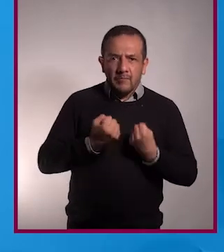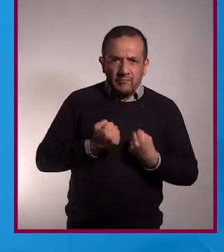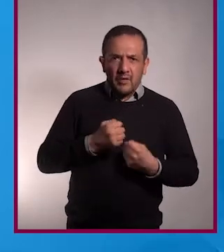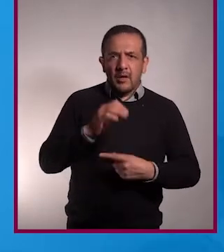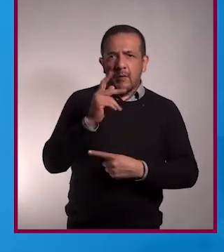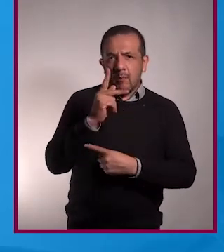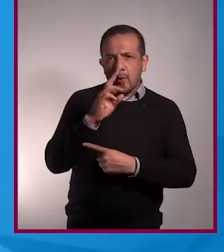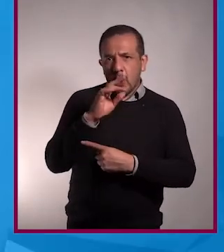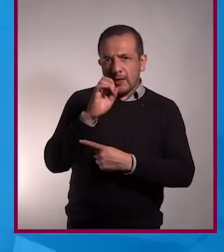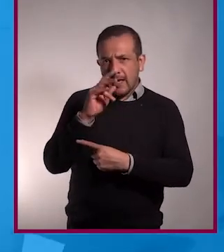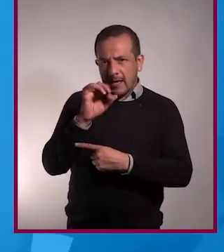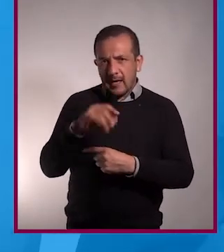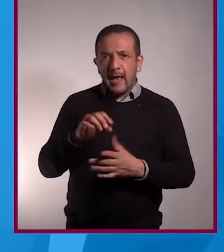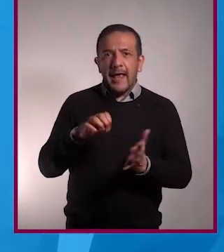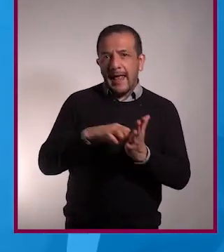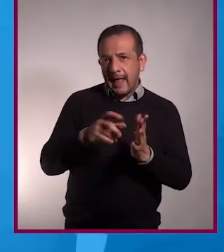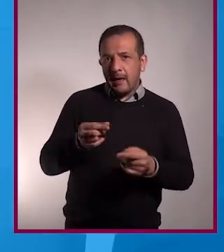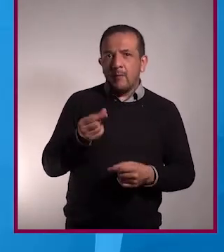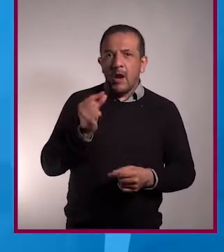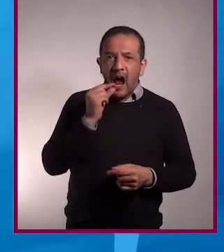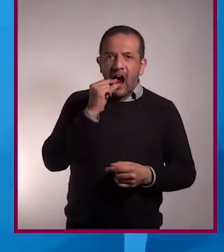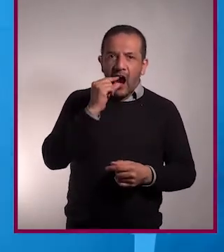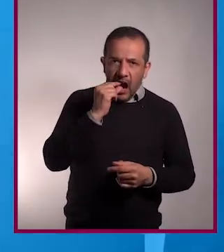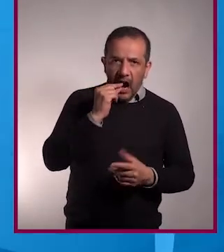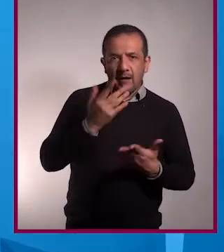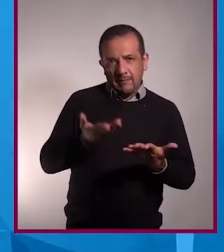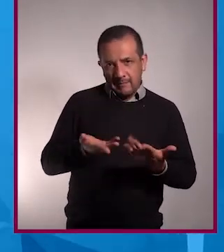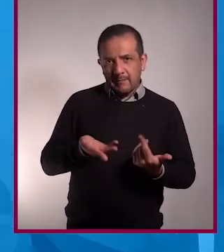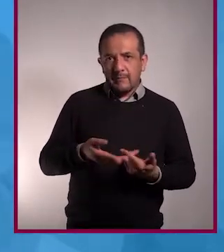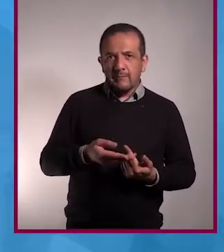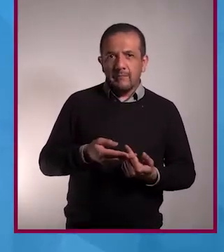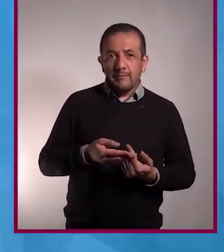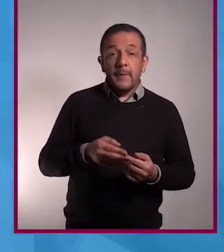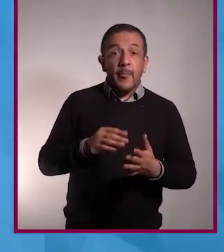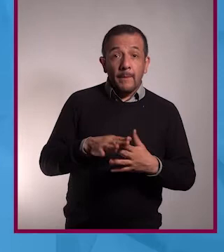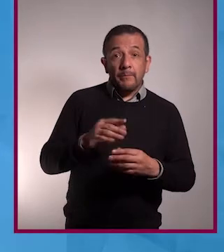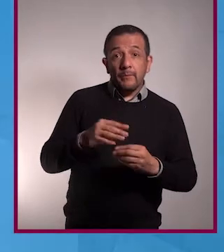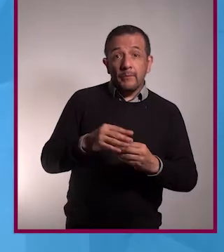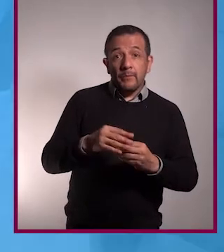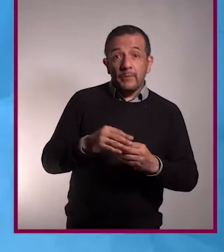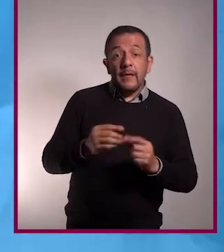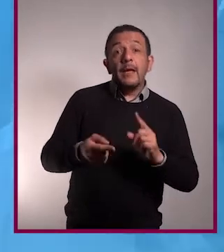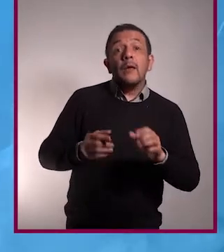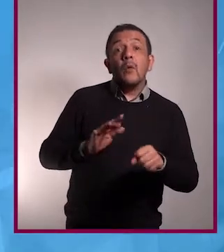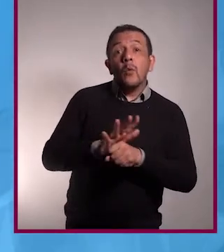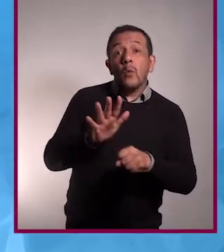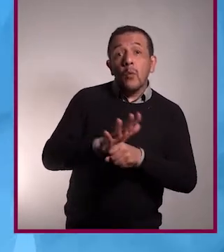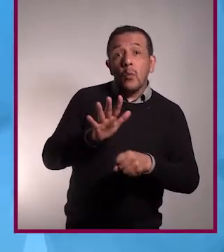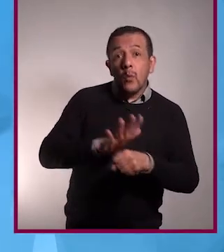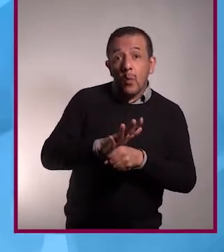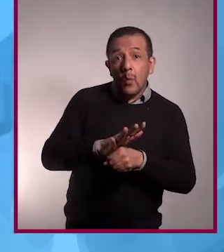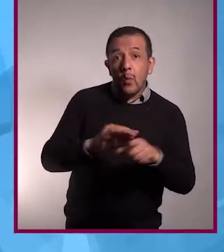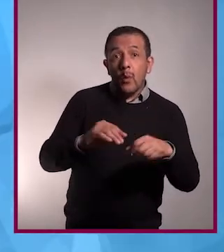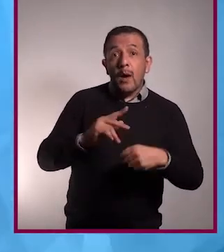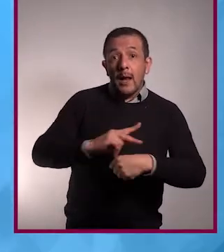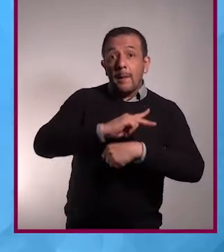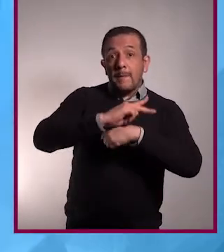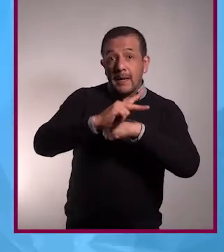proteína, como son las nueces. ¿Qué país es el primer consumidor de